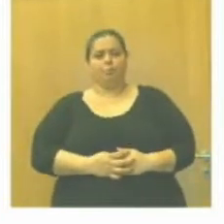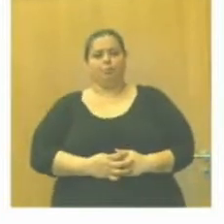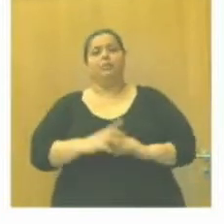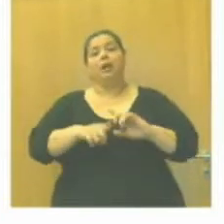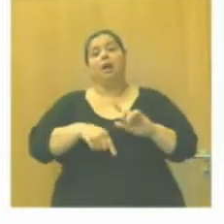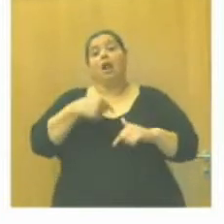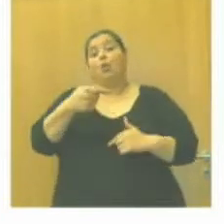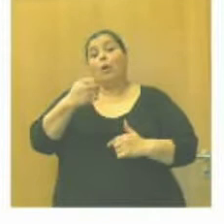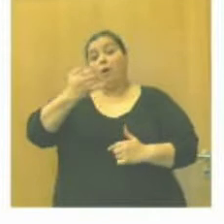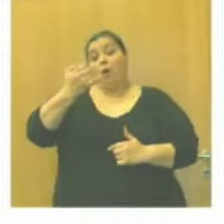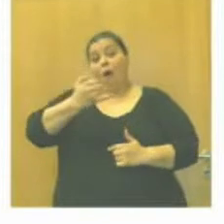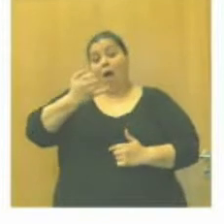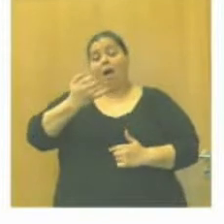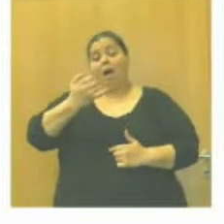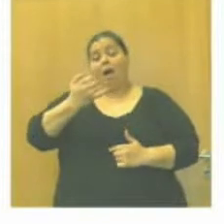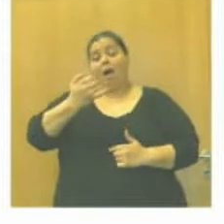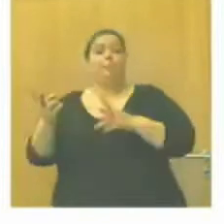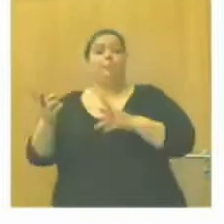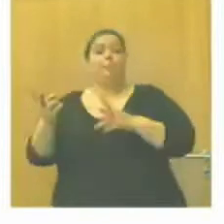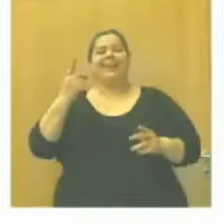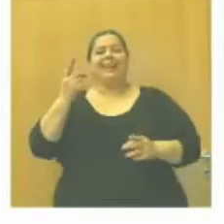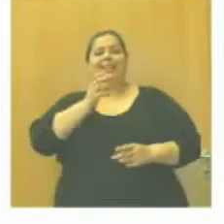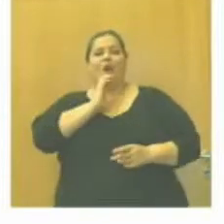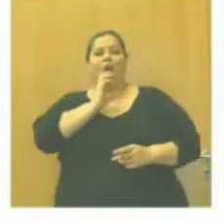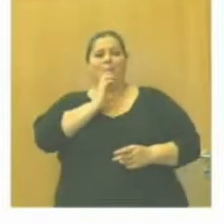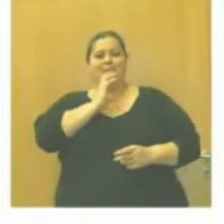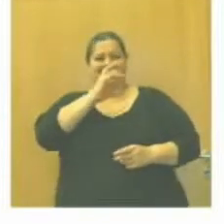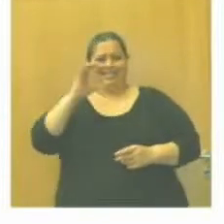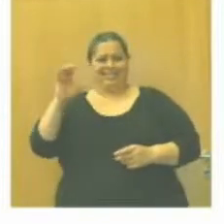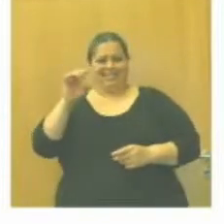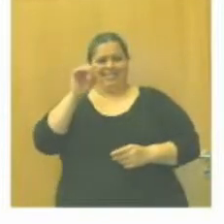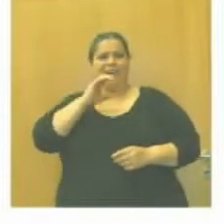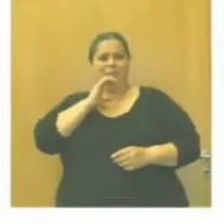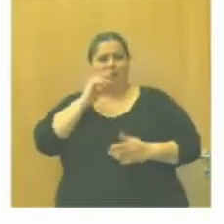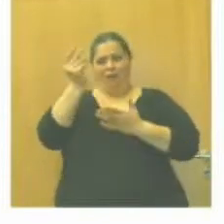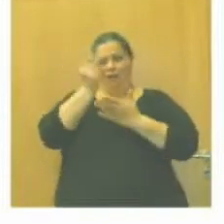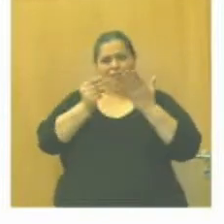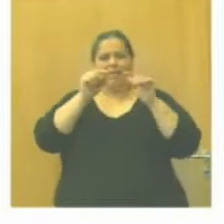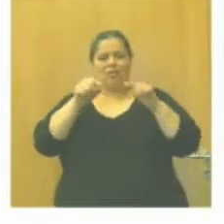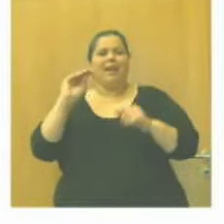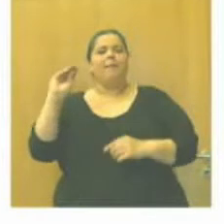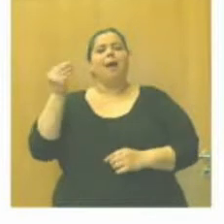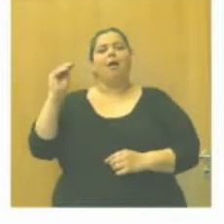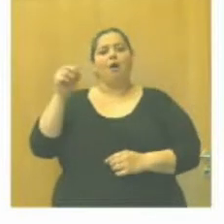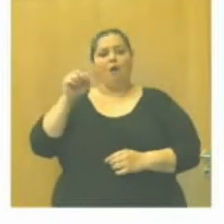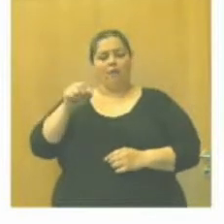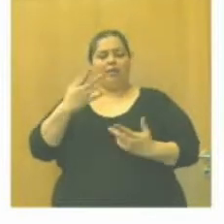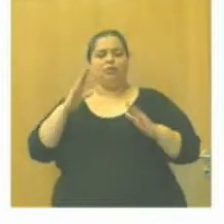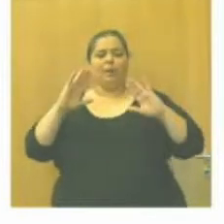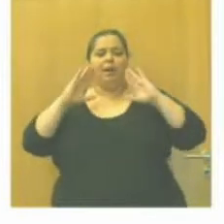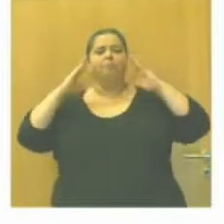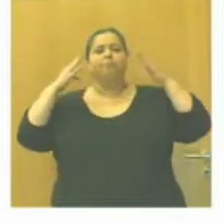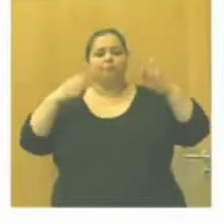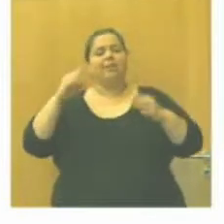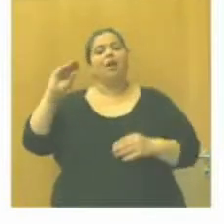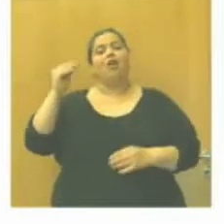Luego tenemos esta serie de cómics que es para adolescentes más jóvenes. Entonces, los módulos que están enfocados para los individuos son